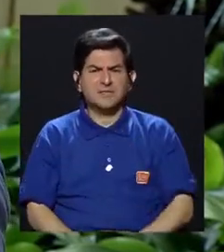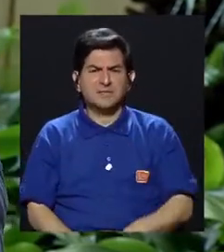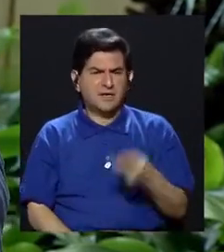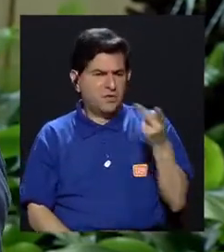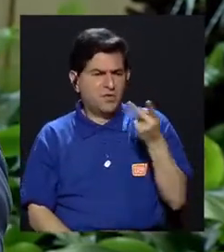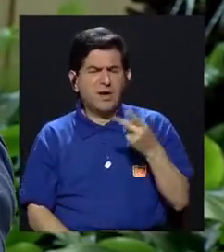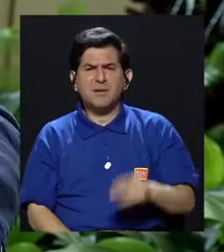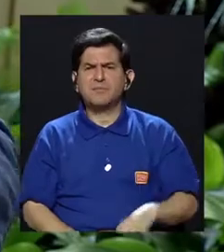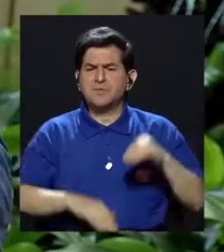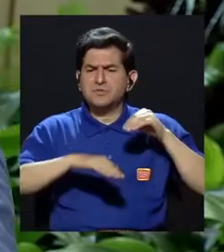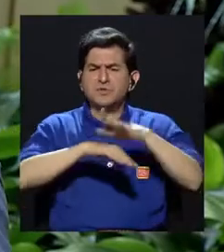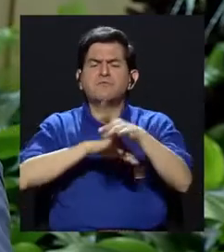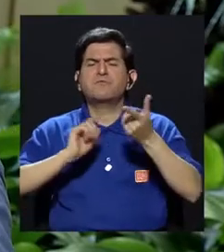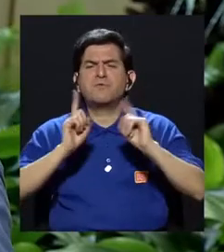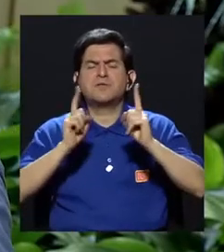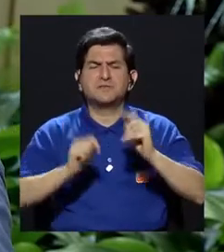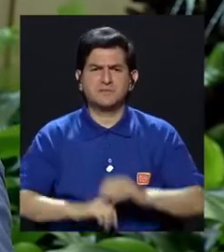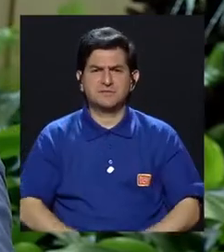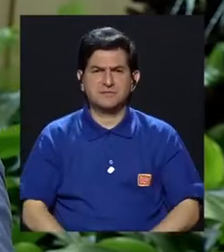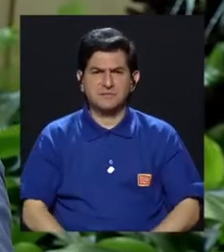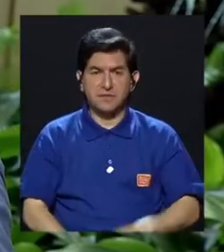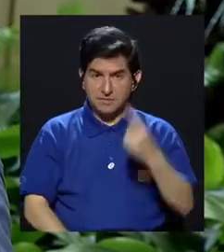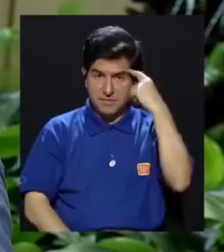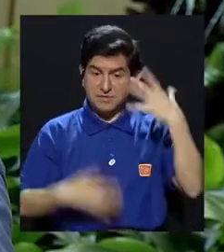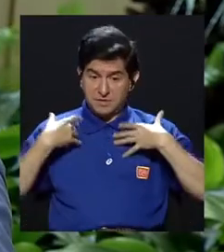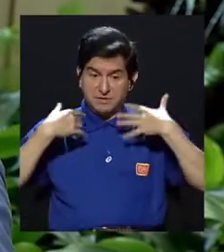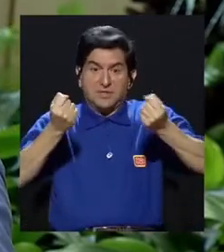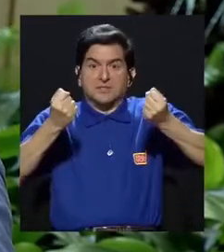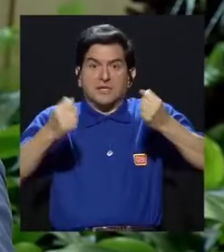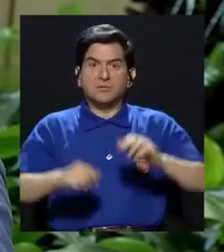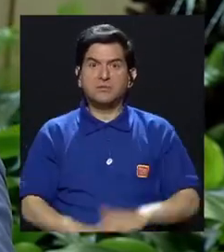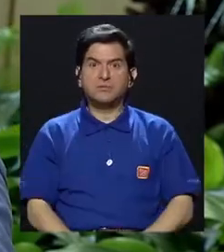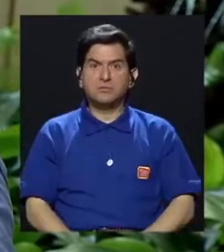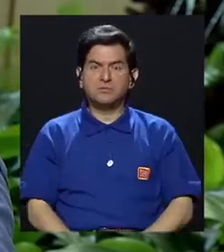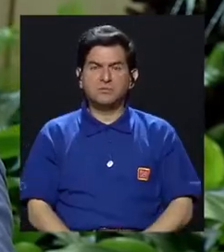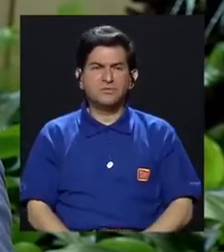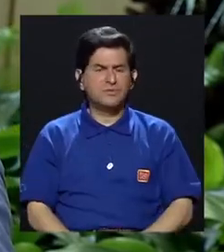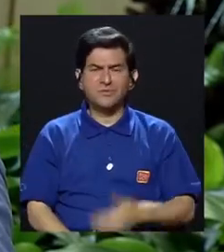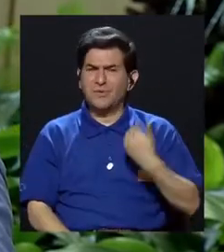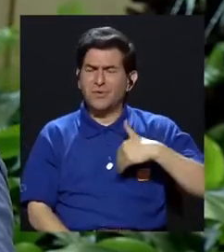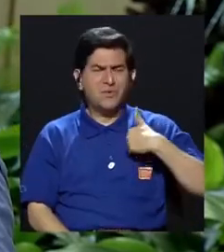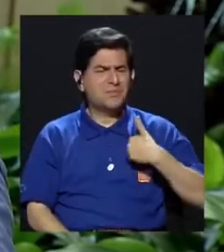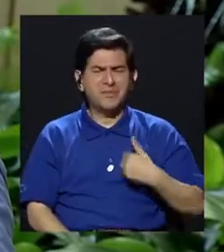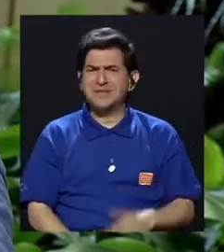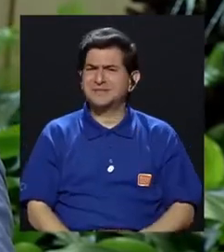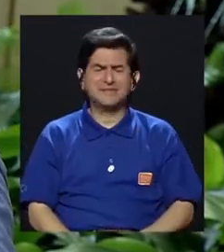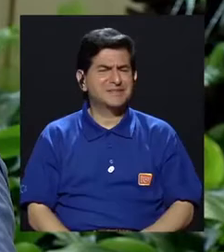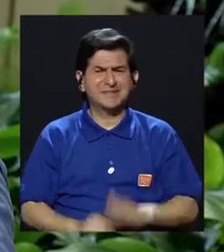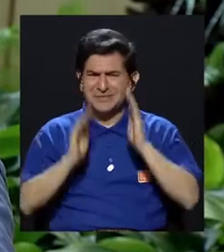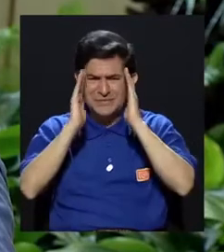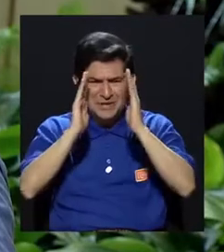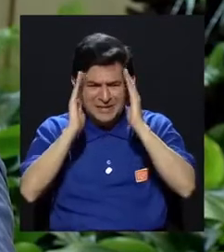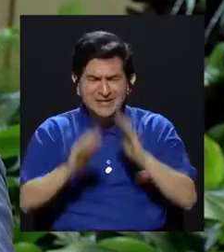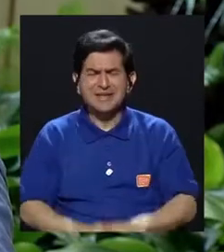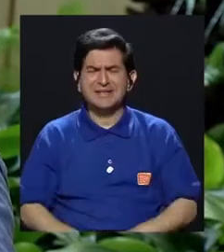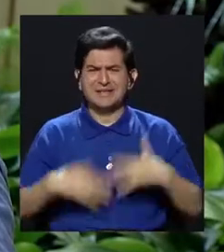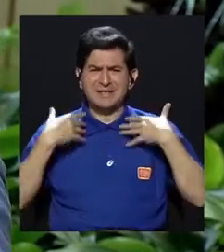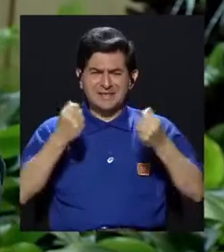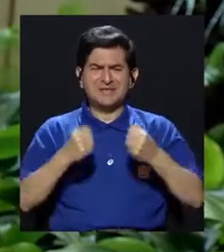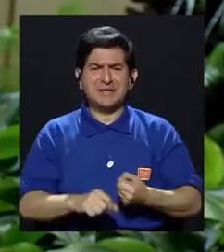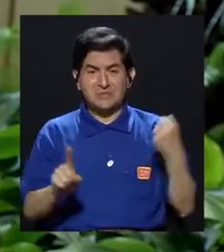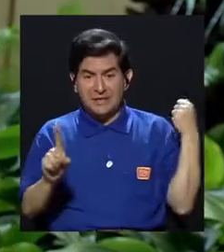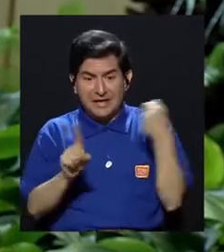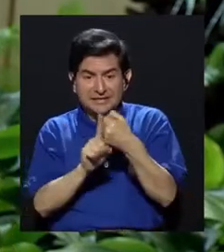esos privilegios? ¿Qué consecuencias ha tenido? Hasta para la salud, digamos, tanto descuido que tenemos los hombres en la salud, etcétera, ¿verdad? Accidentes, o